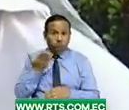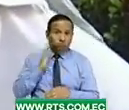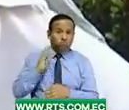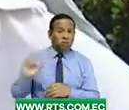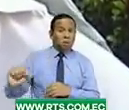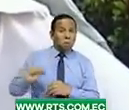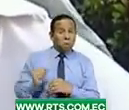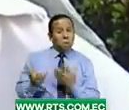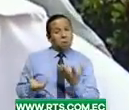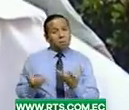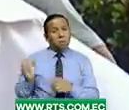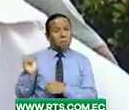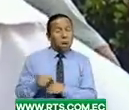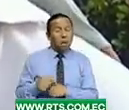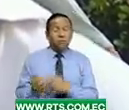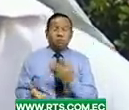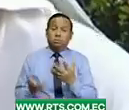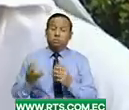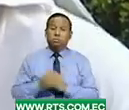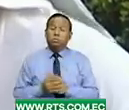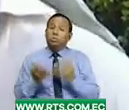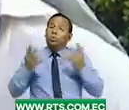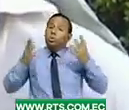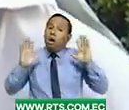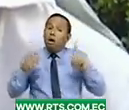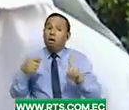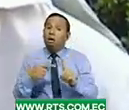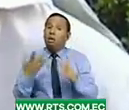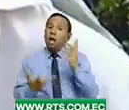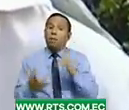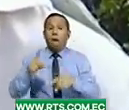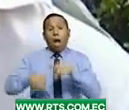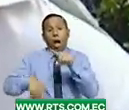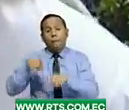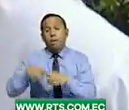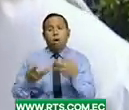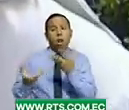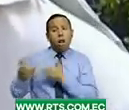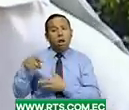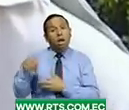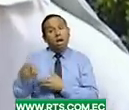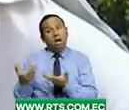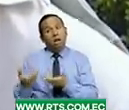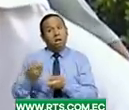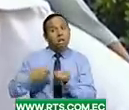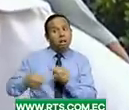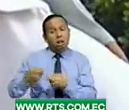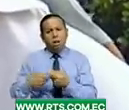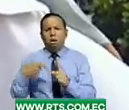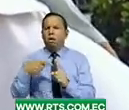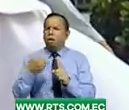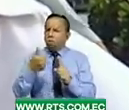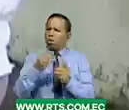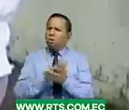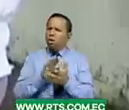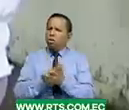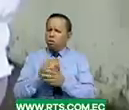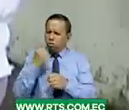por pecadores, por decirlo así. Quizás él tenía por ahí sus amistades que andaban en algo, pero es muchacho tranquilo,